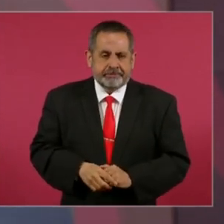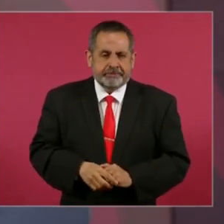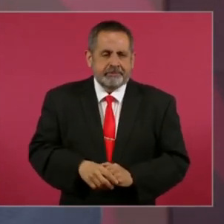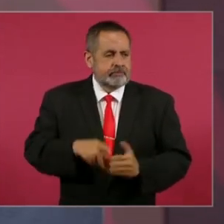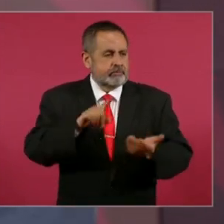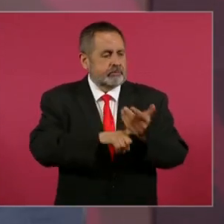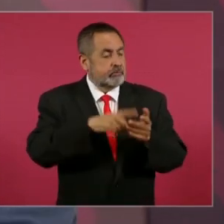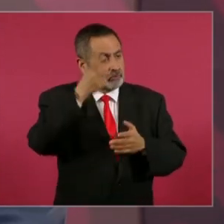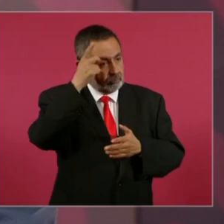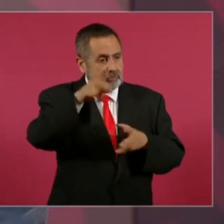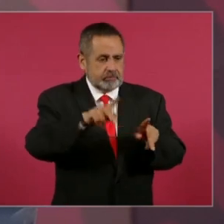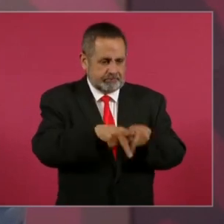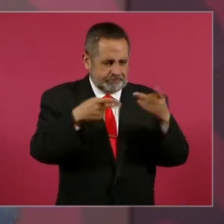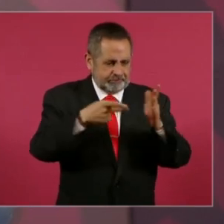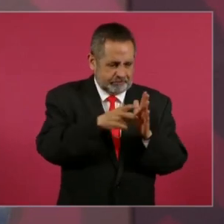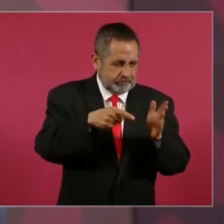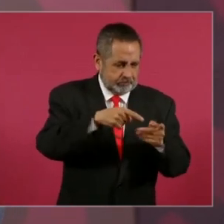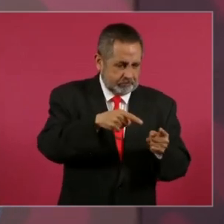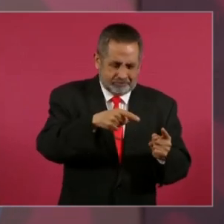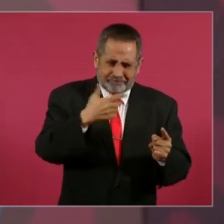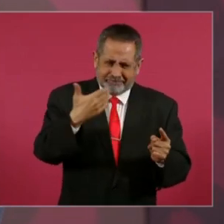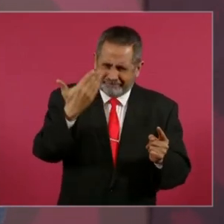un dueño de un periódico,